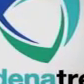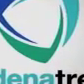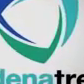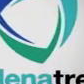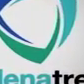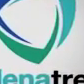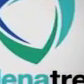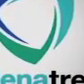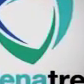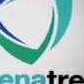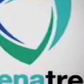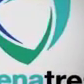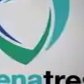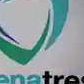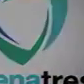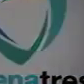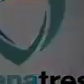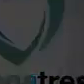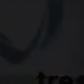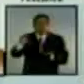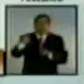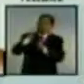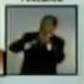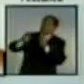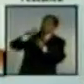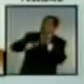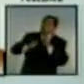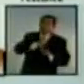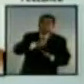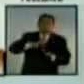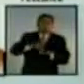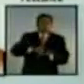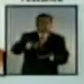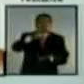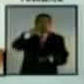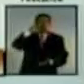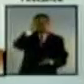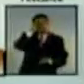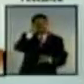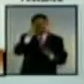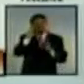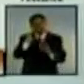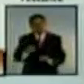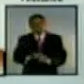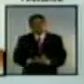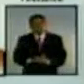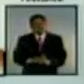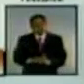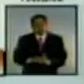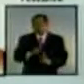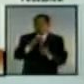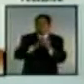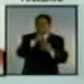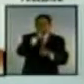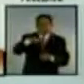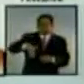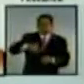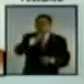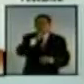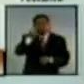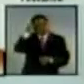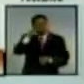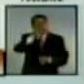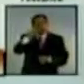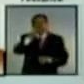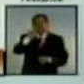Cadena 30, la televisión más abierta que nunca. Y no solamente eso, voy a retomar algunas palabras de Javier